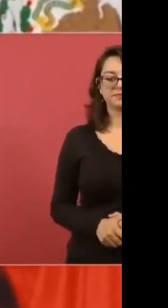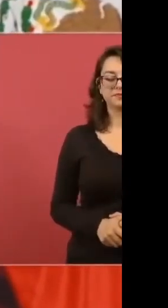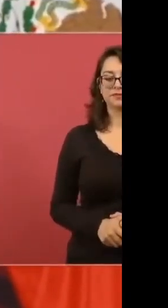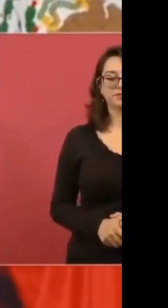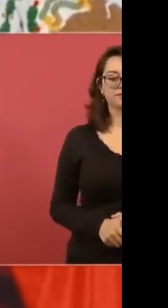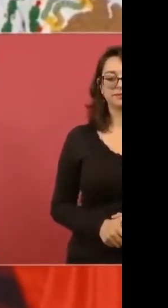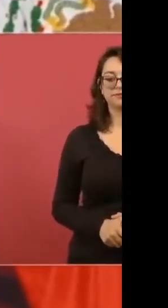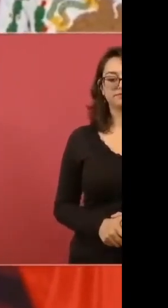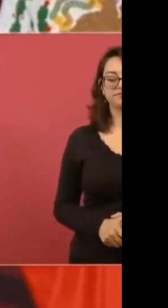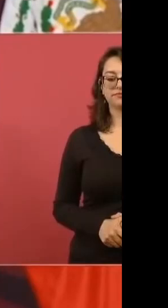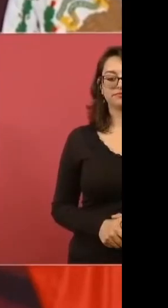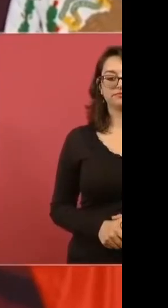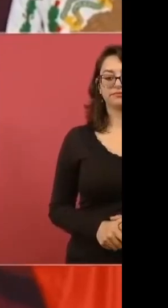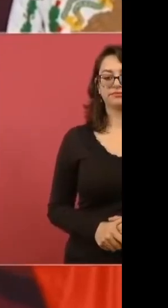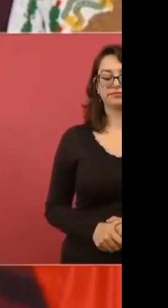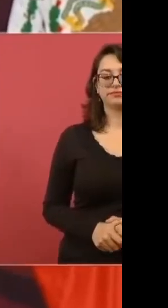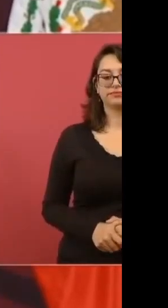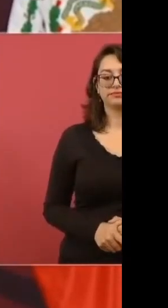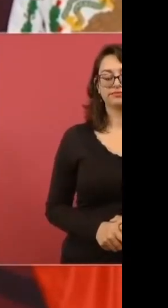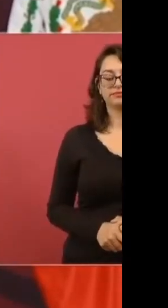no no